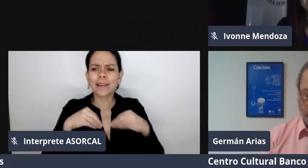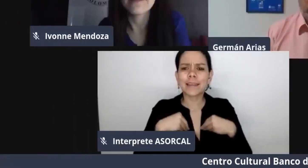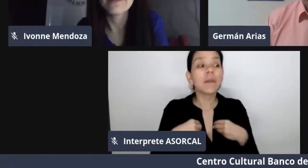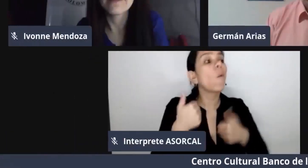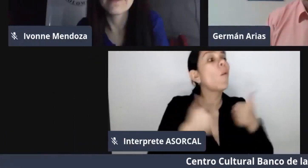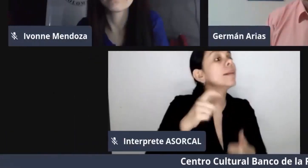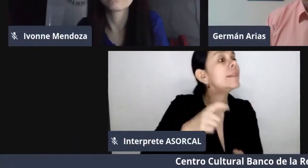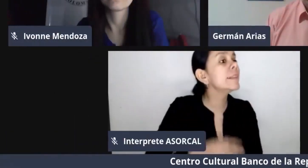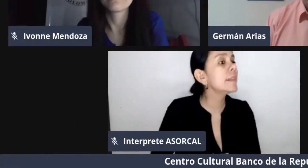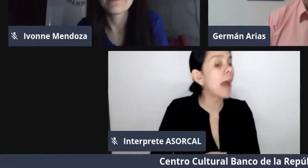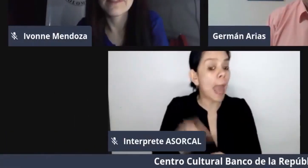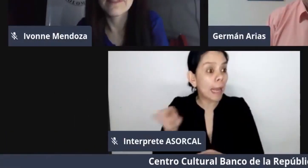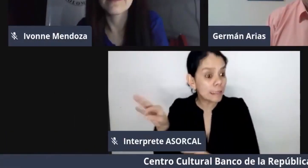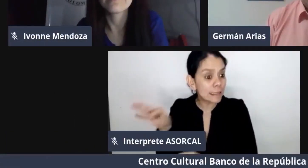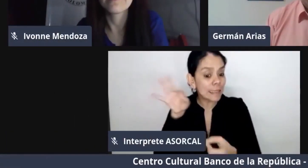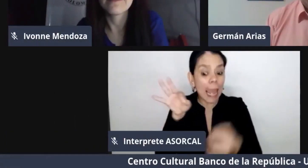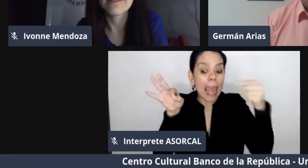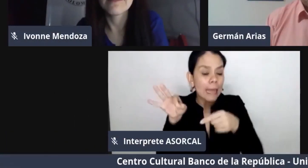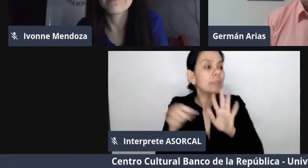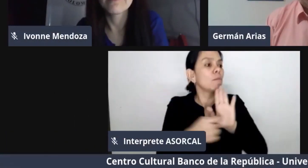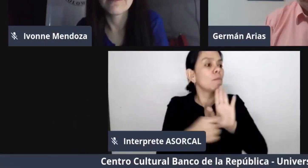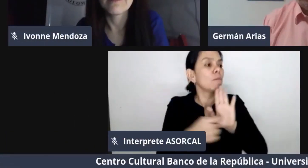ley.